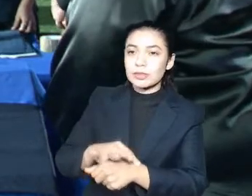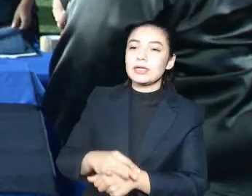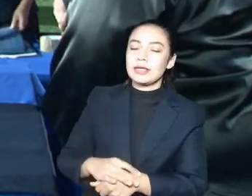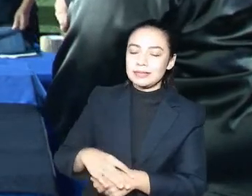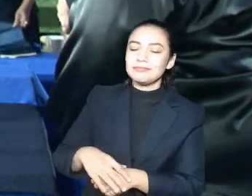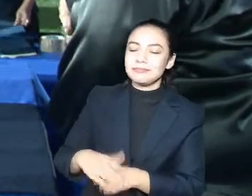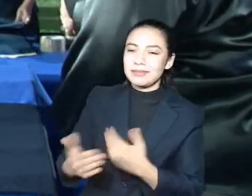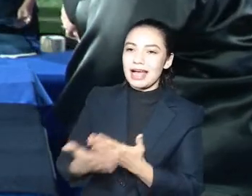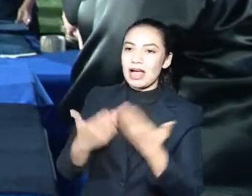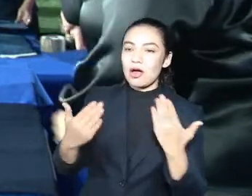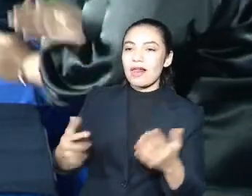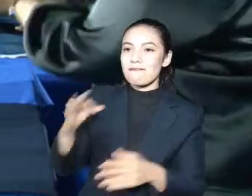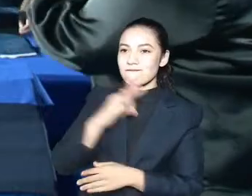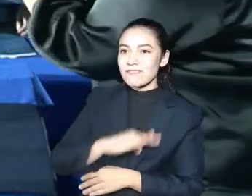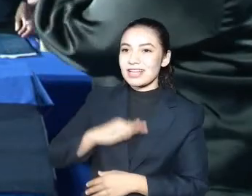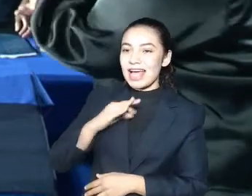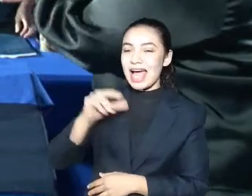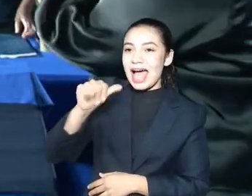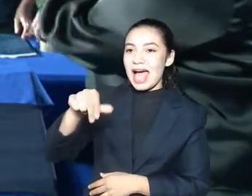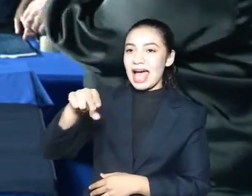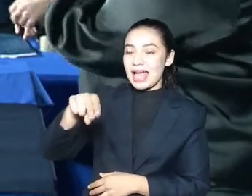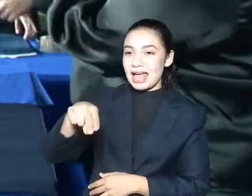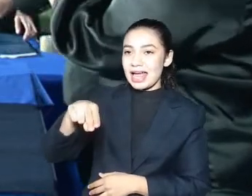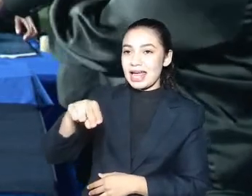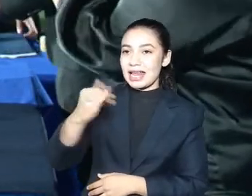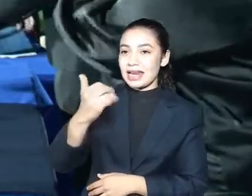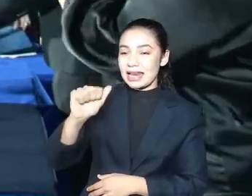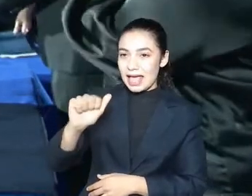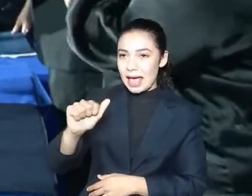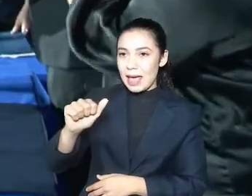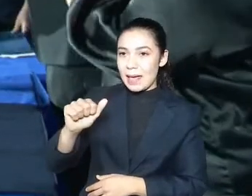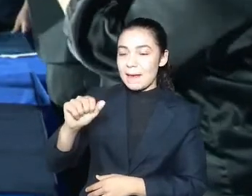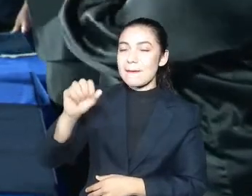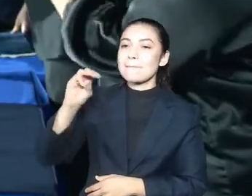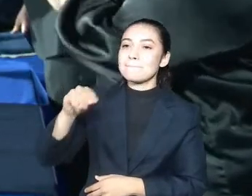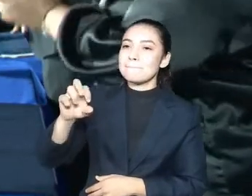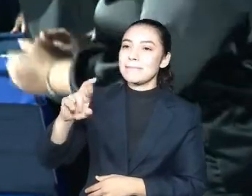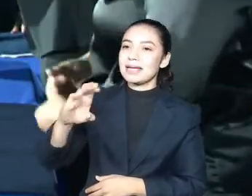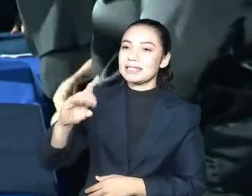Ania Merced Santa Cruz Rubalcaba.